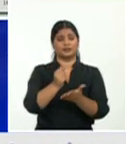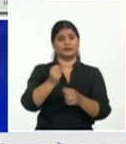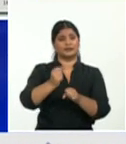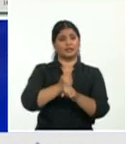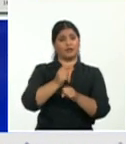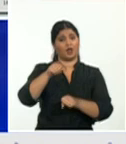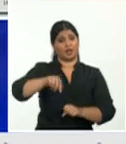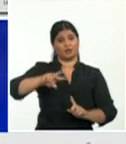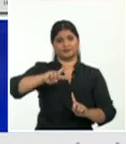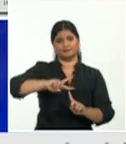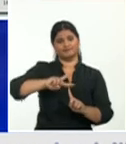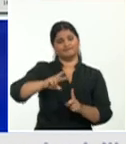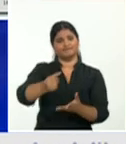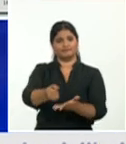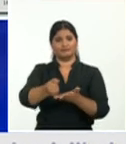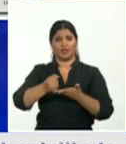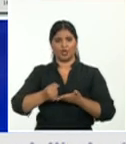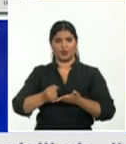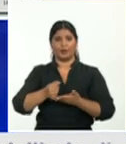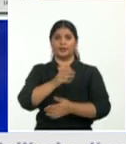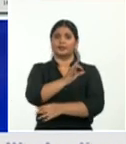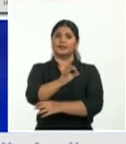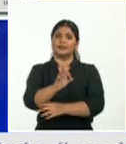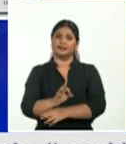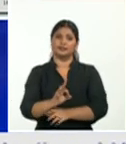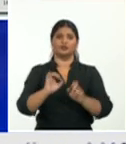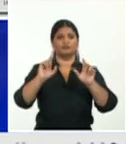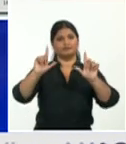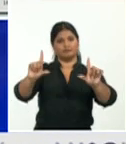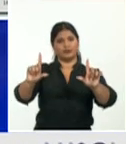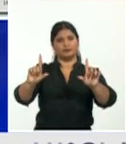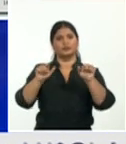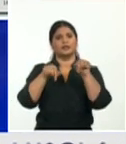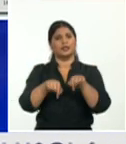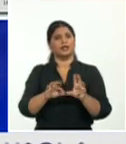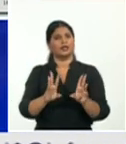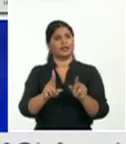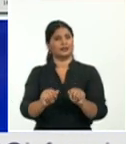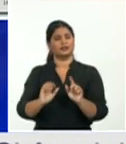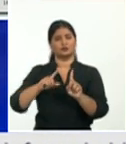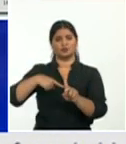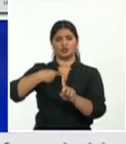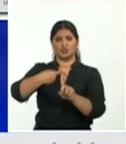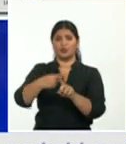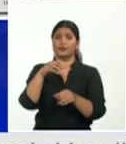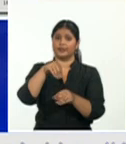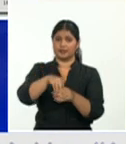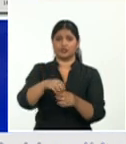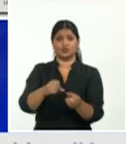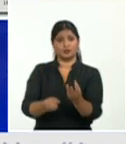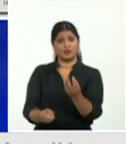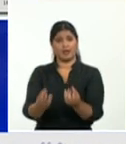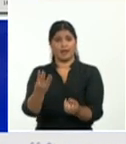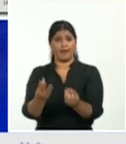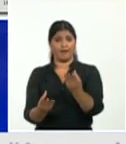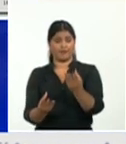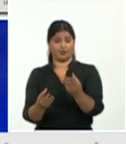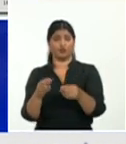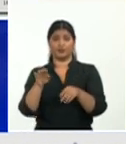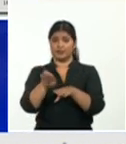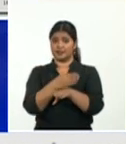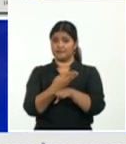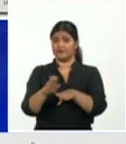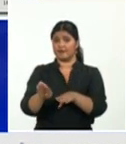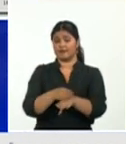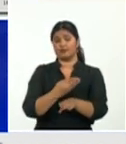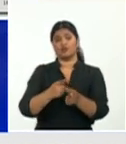relacionado con los casos que se han diagnosticado de esos eventos en las provincias,